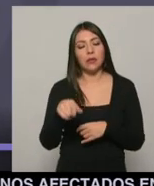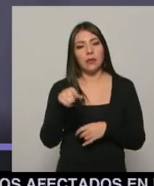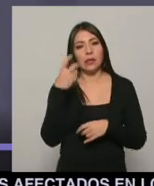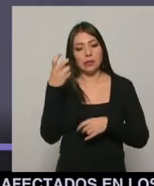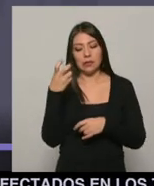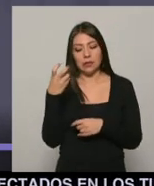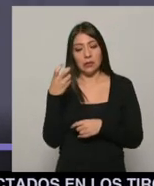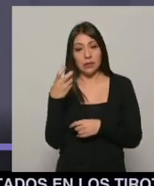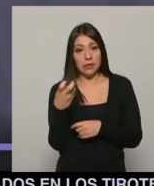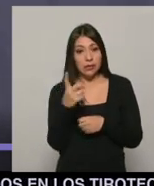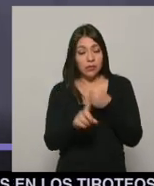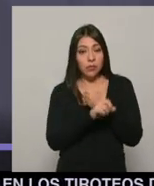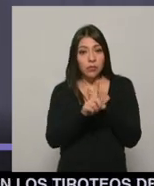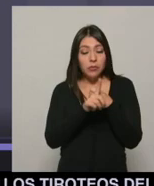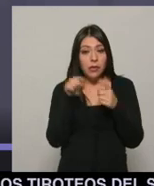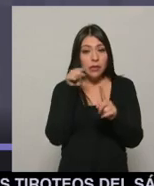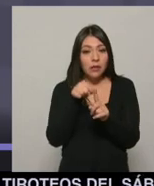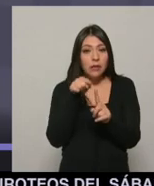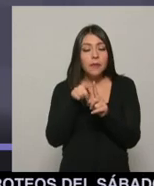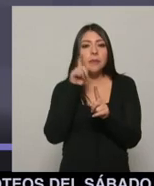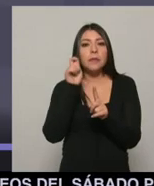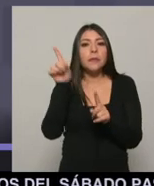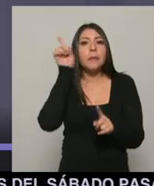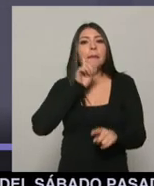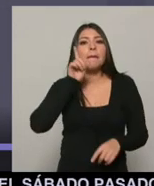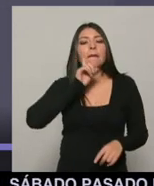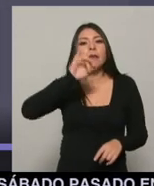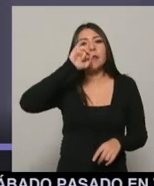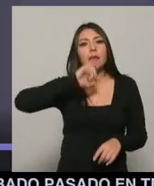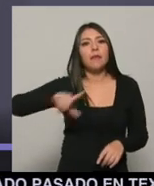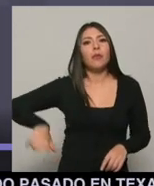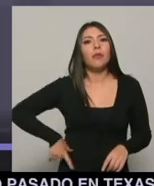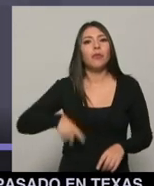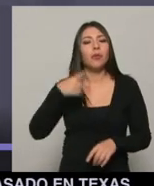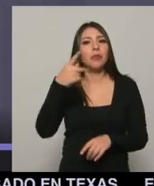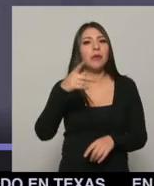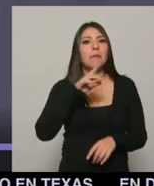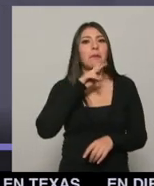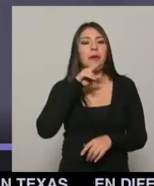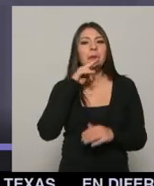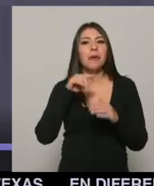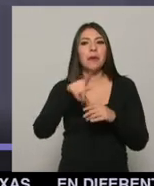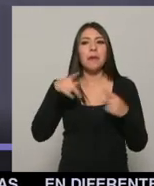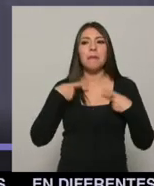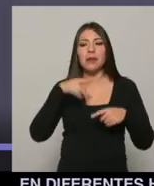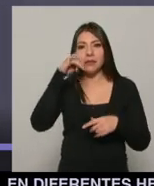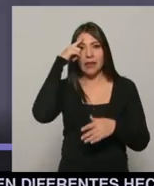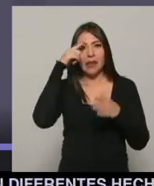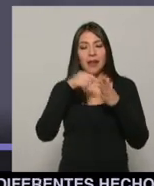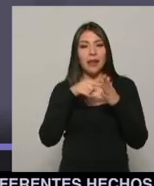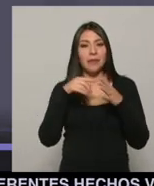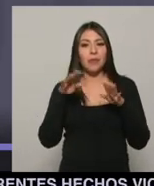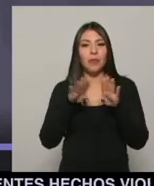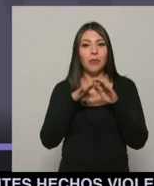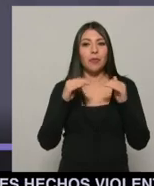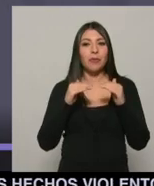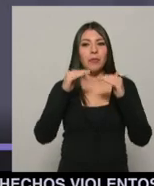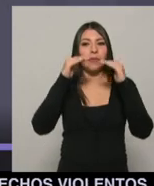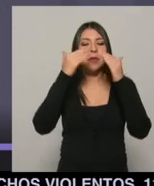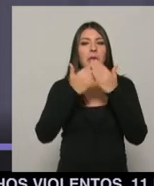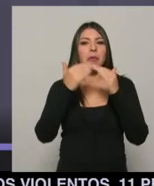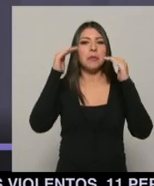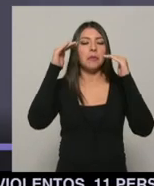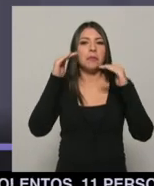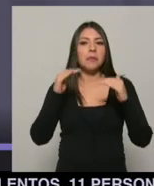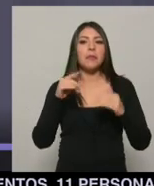en el cual la jefa de gobierno está lastimando su popularidad, que históricamente aquí, ahora sí que los gobiernos de Morena